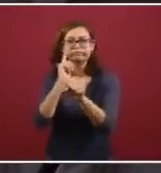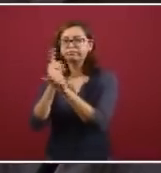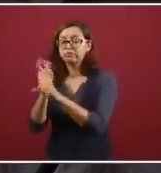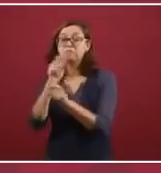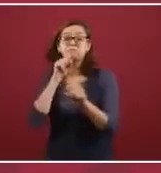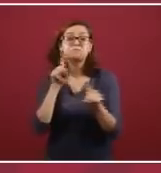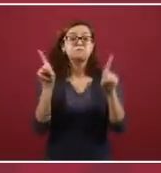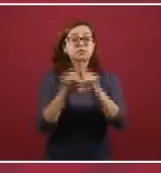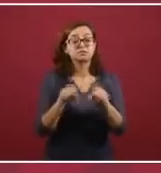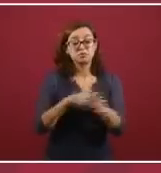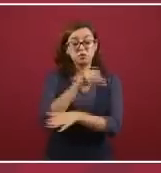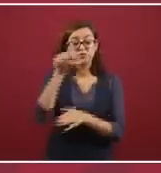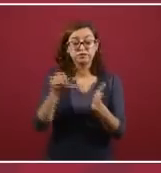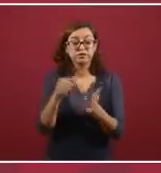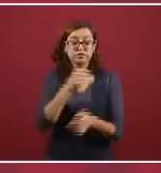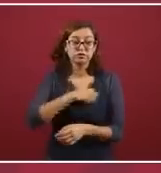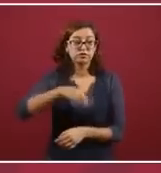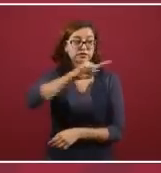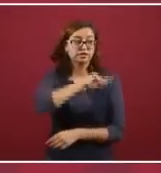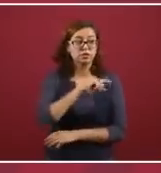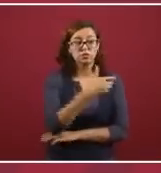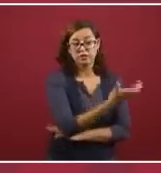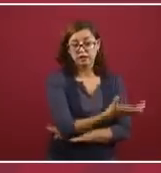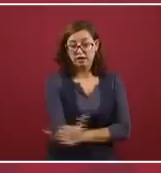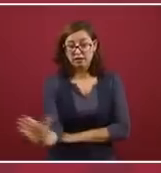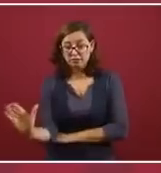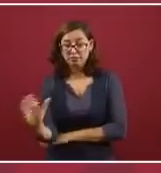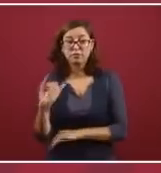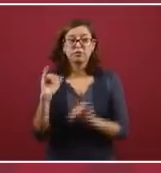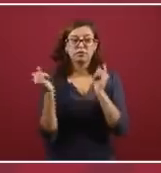rurales. Aprovechamos para